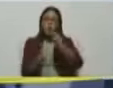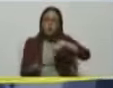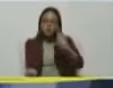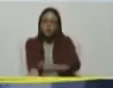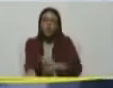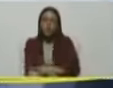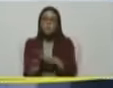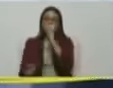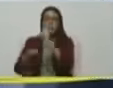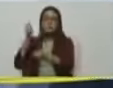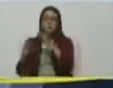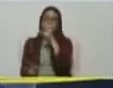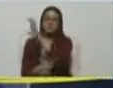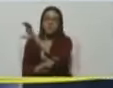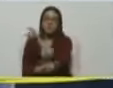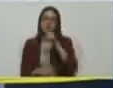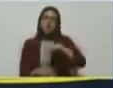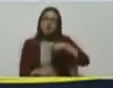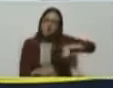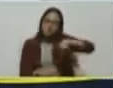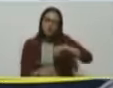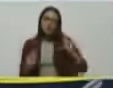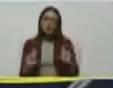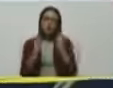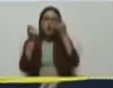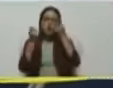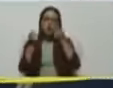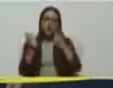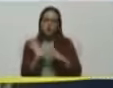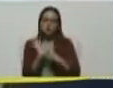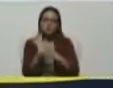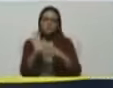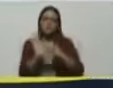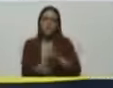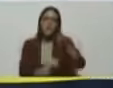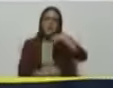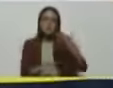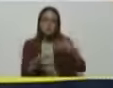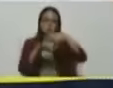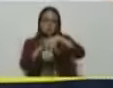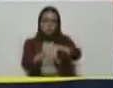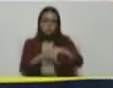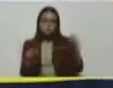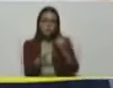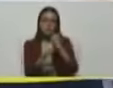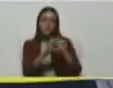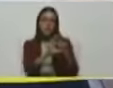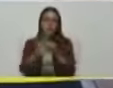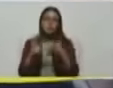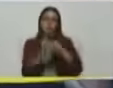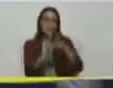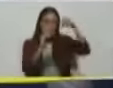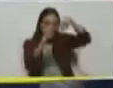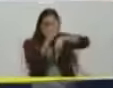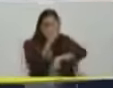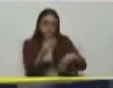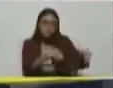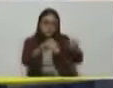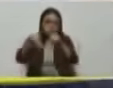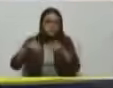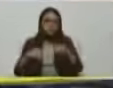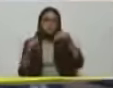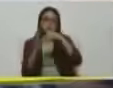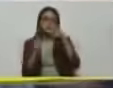Trinidad y Tobago. Logramos exponer esta unificación de yacimiento en